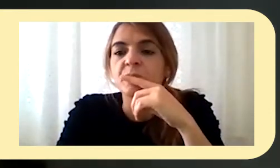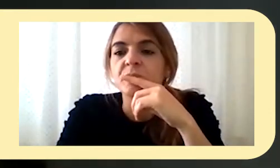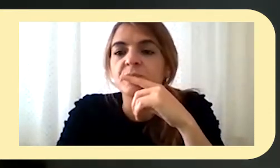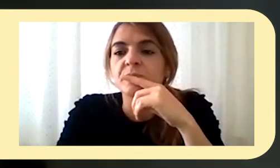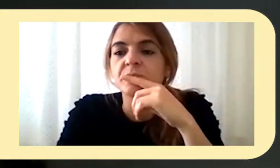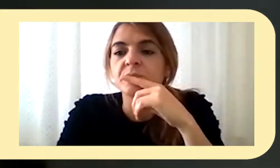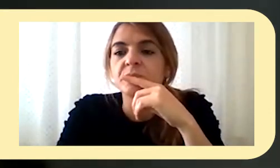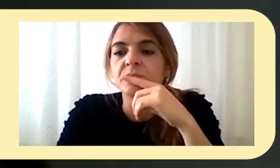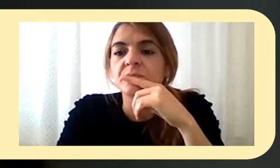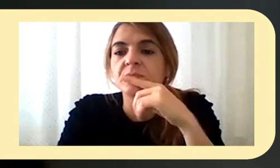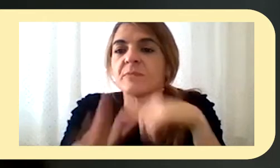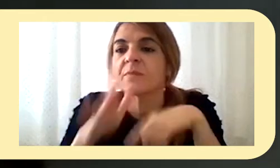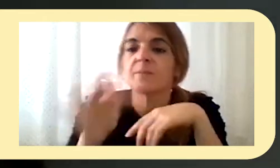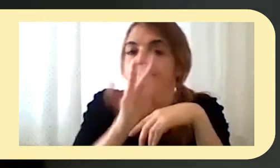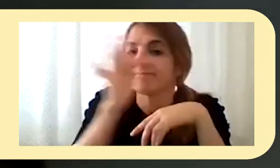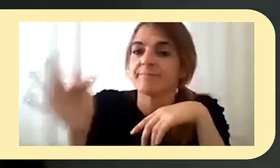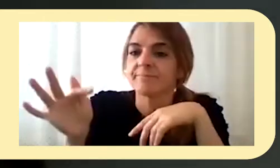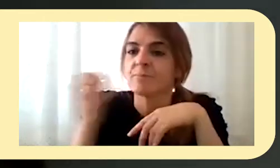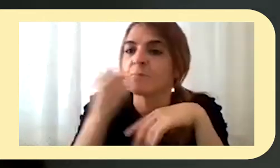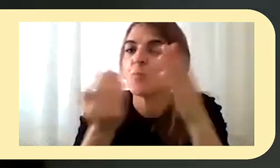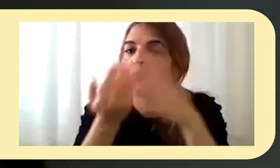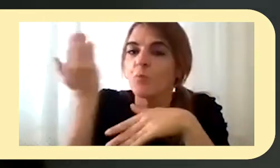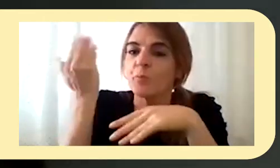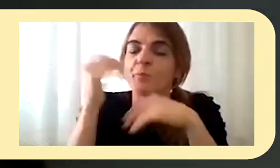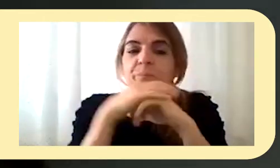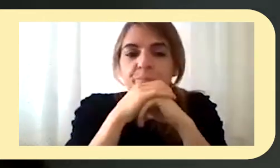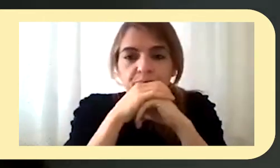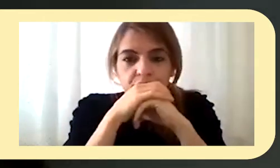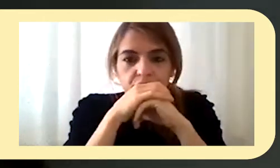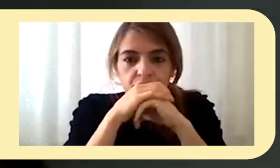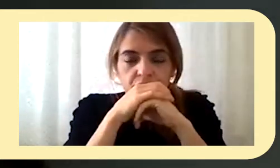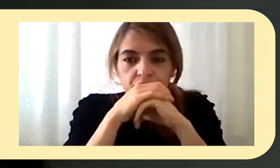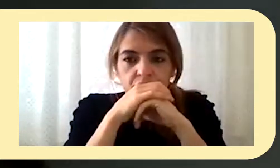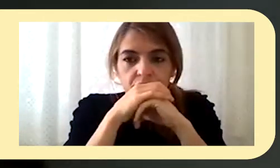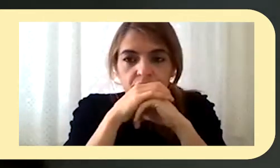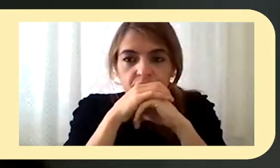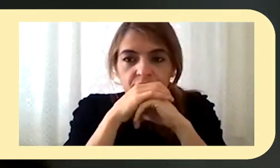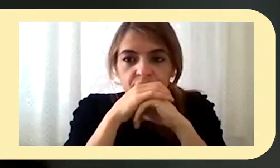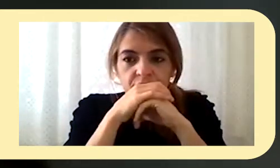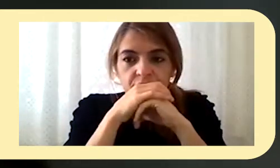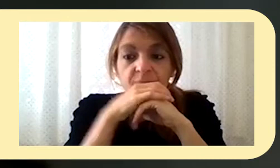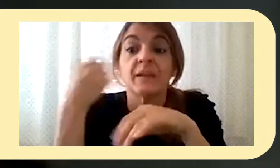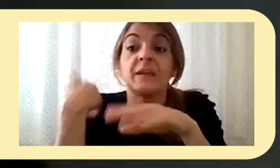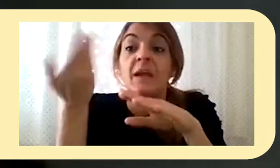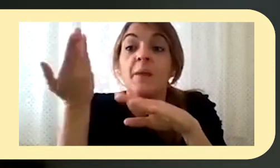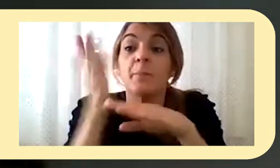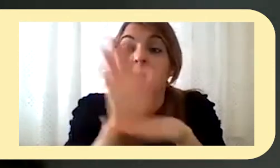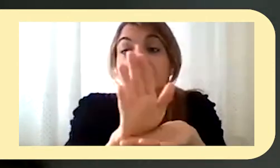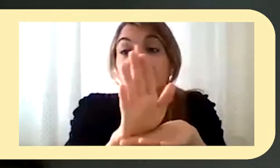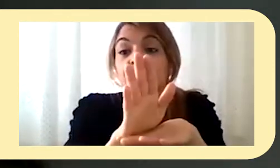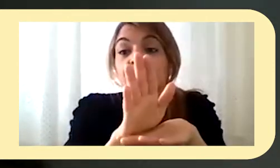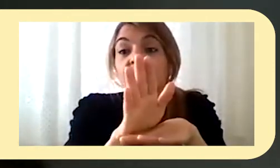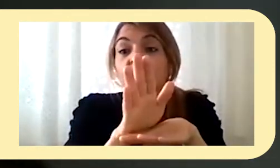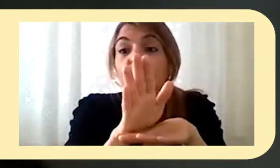Karma, te doy paso. Hola, buenos días. Bueno, Karma ya ha presentado Yolanda también